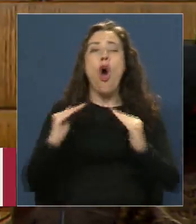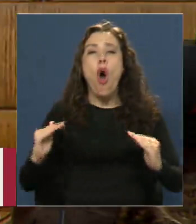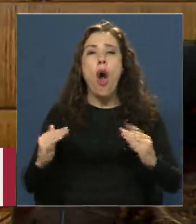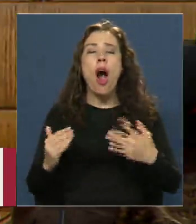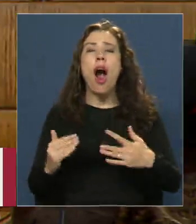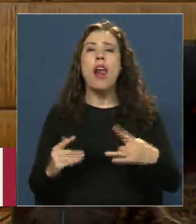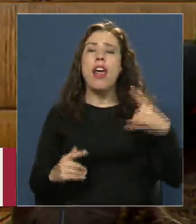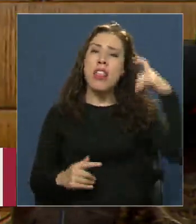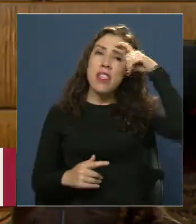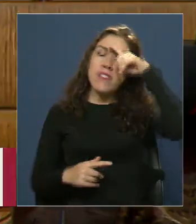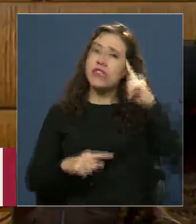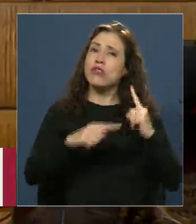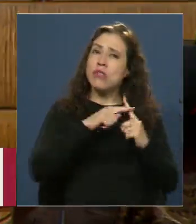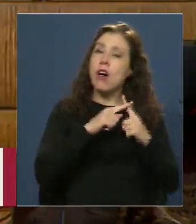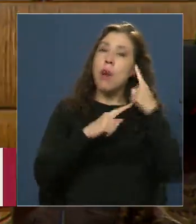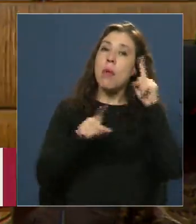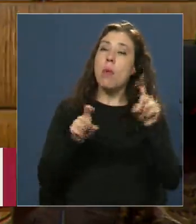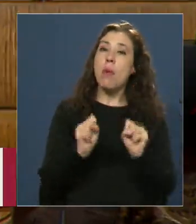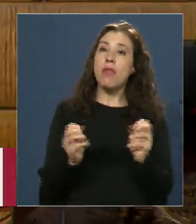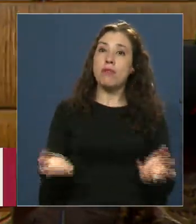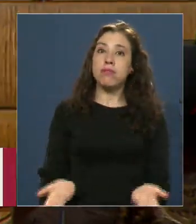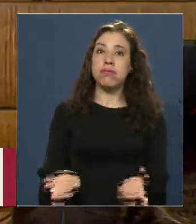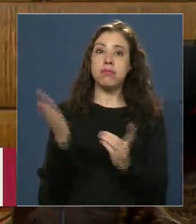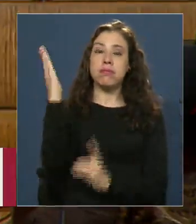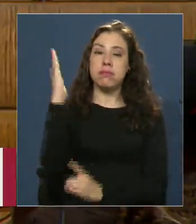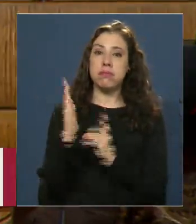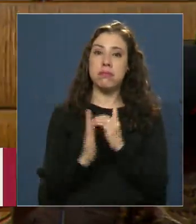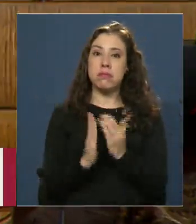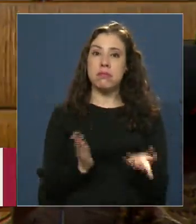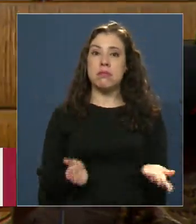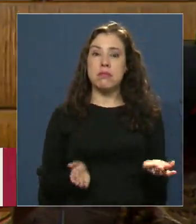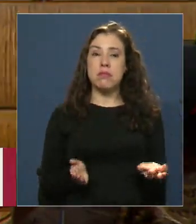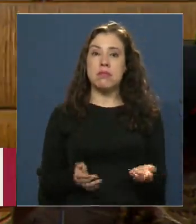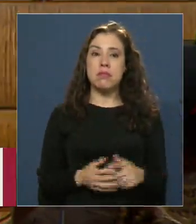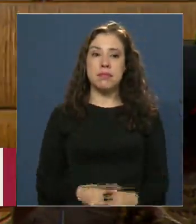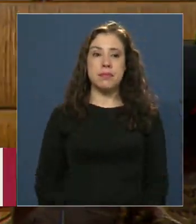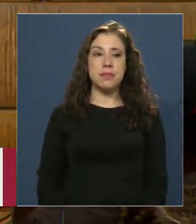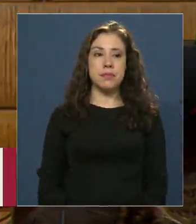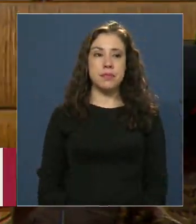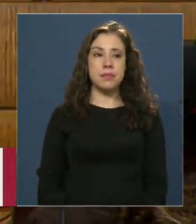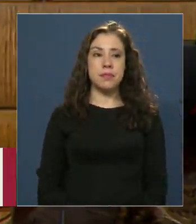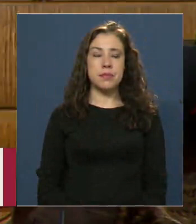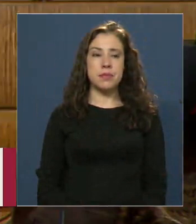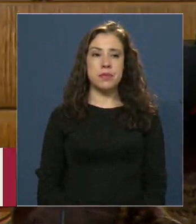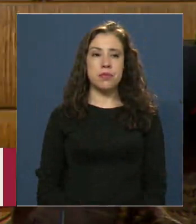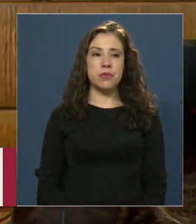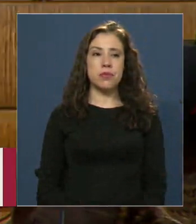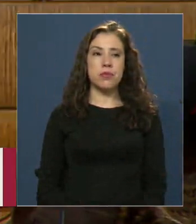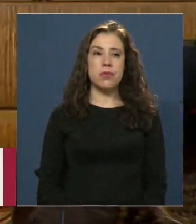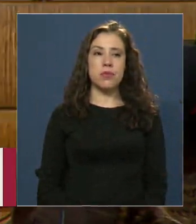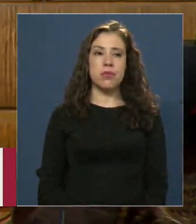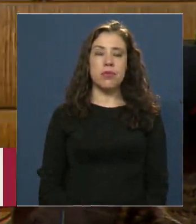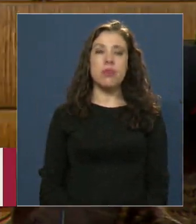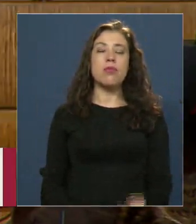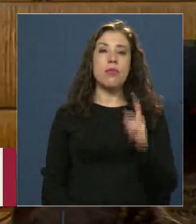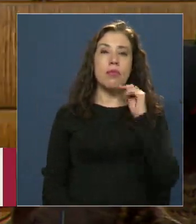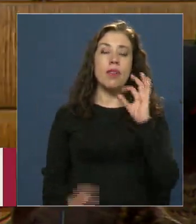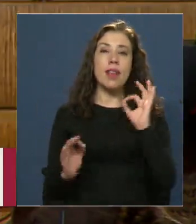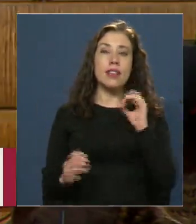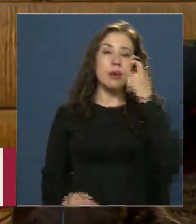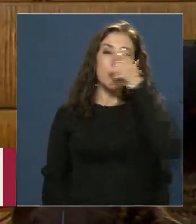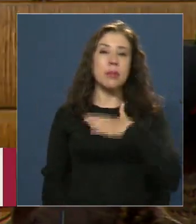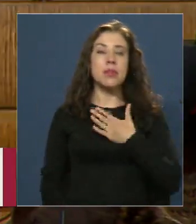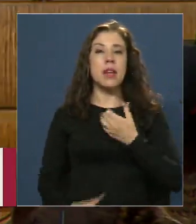difíciles, pero que ha podido salir adelante, que tiene dentro de su éxito personal